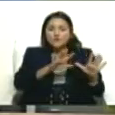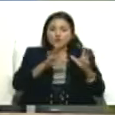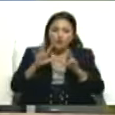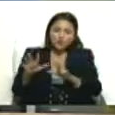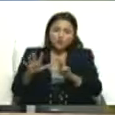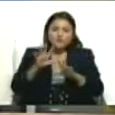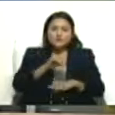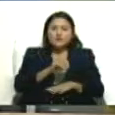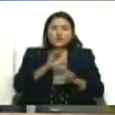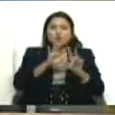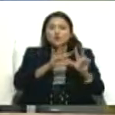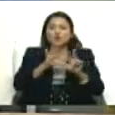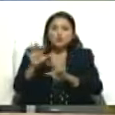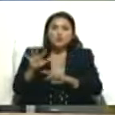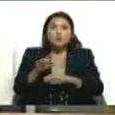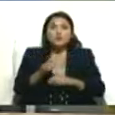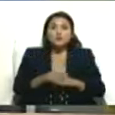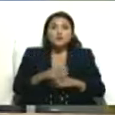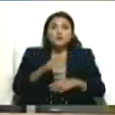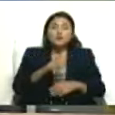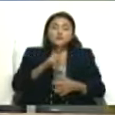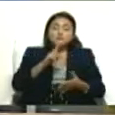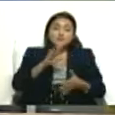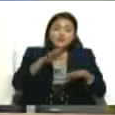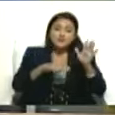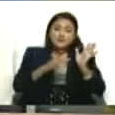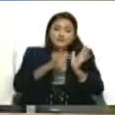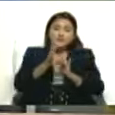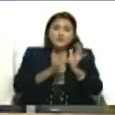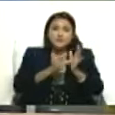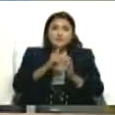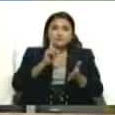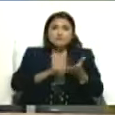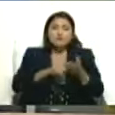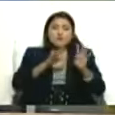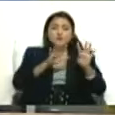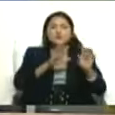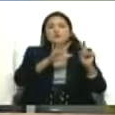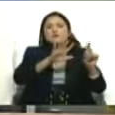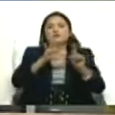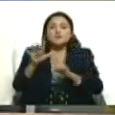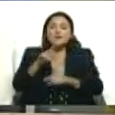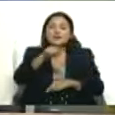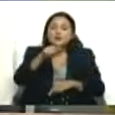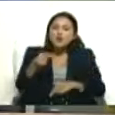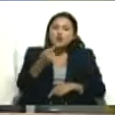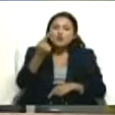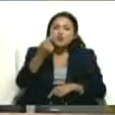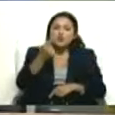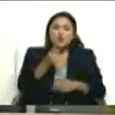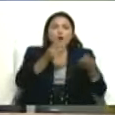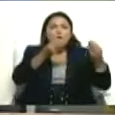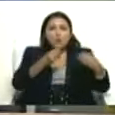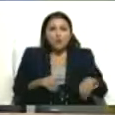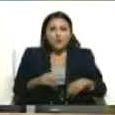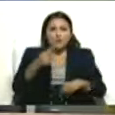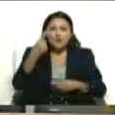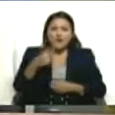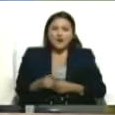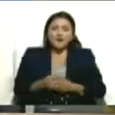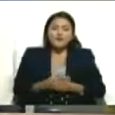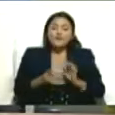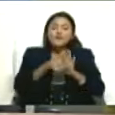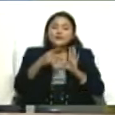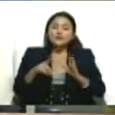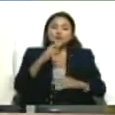del 15 de abril de 1966, es el único instrumento válido del